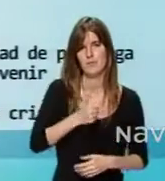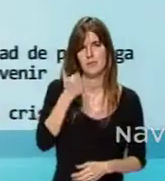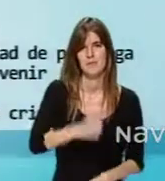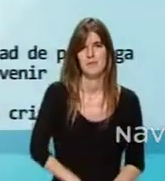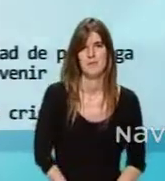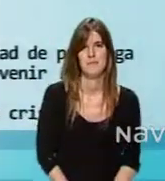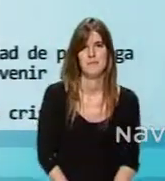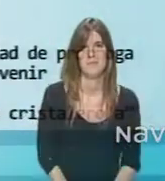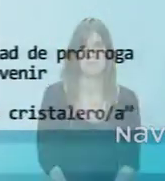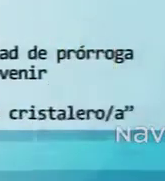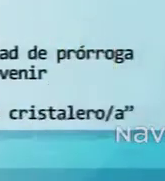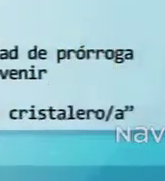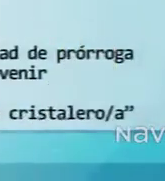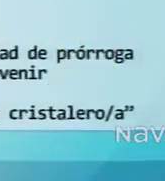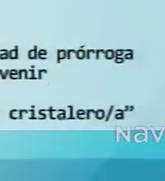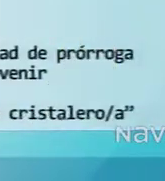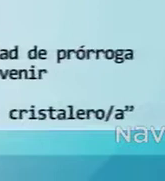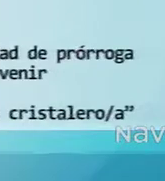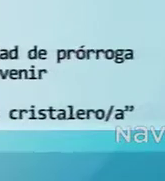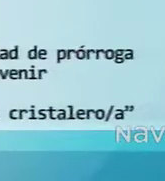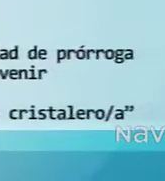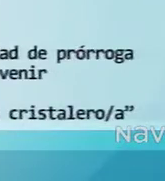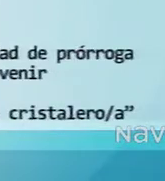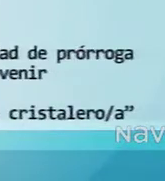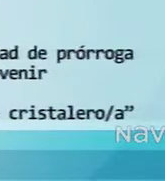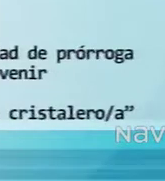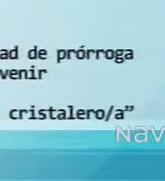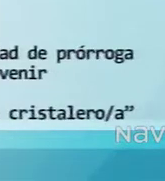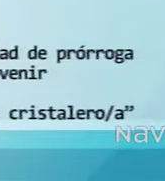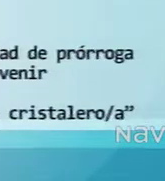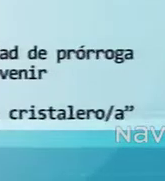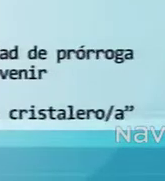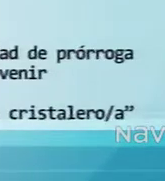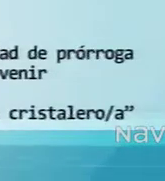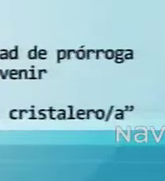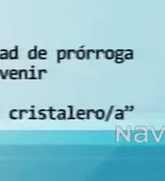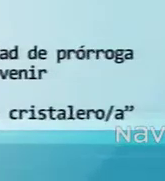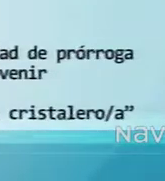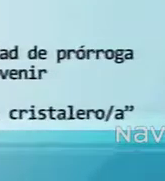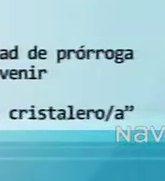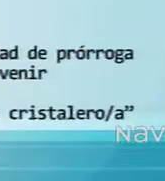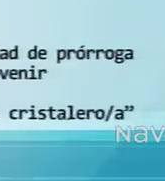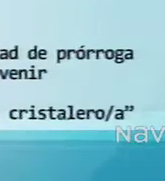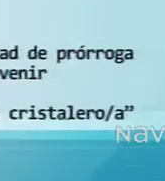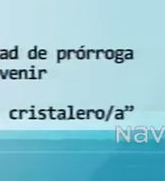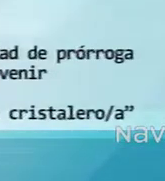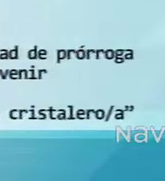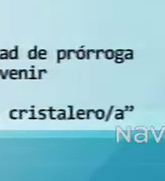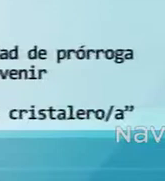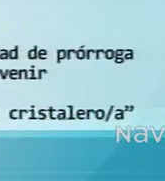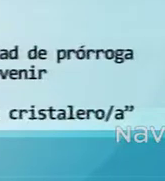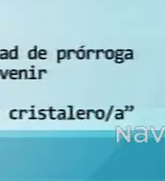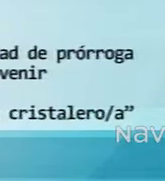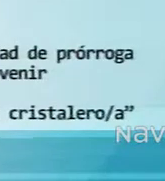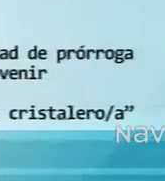En Pamplona buscan una persona para un puesto de montador de cristalería, mamparas y mobiliario de baño, que tenga al menos dos años de experiencia en la